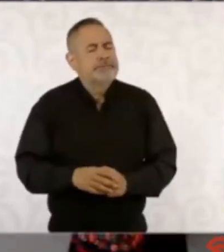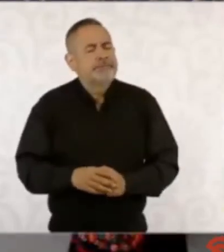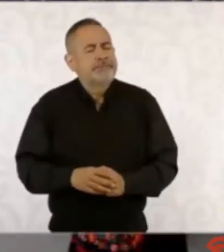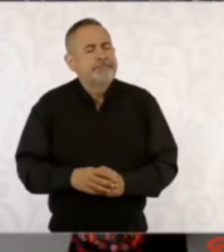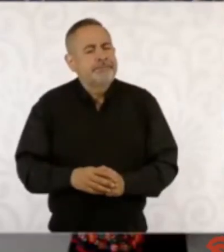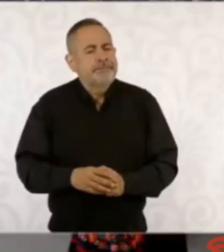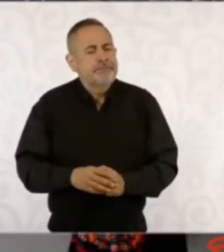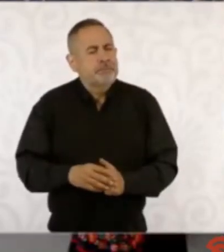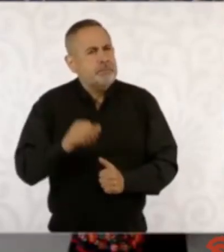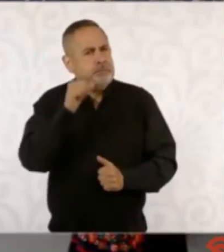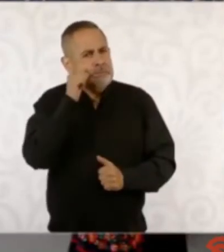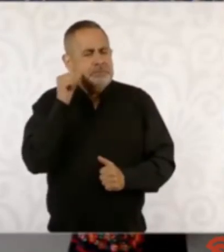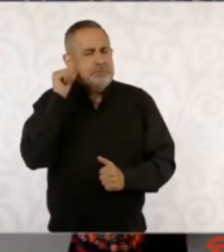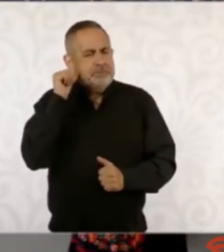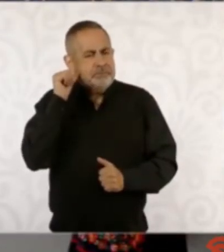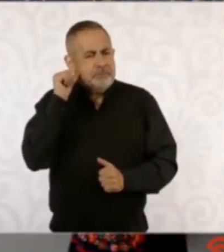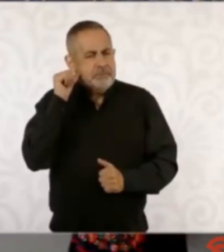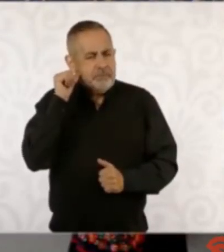Pues ayer